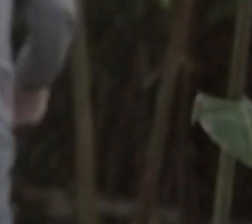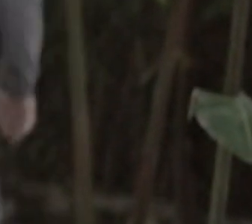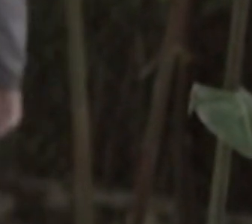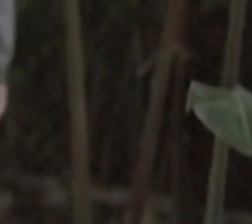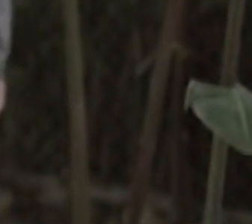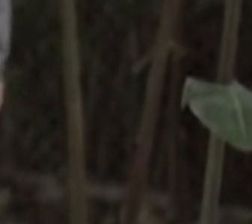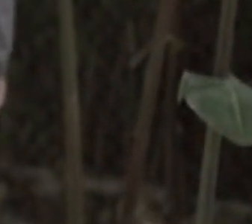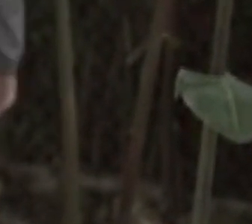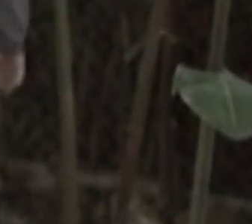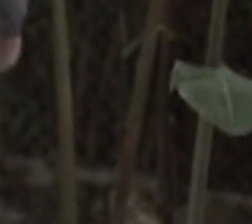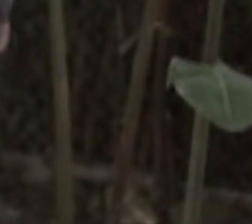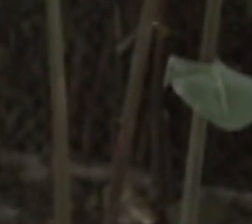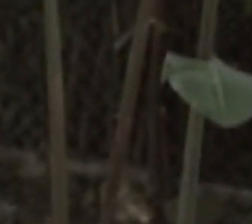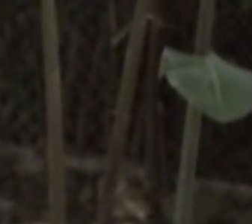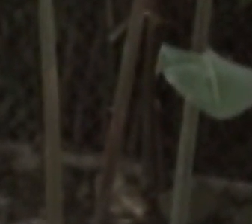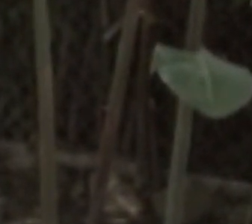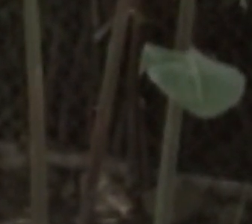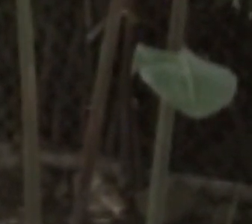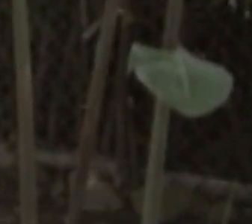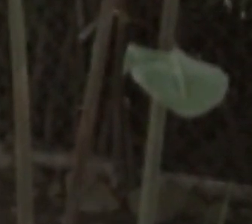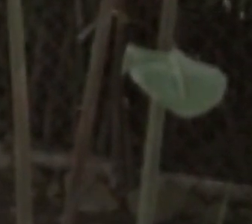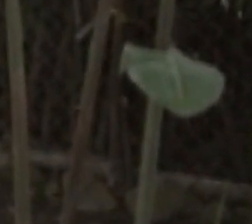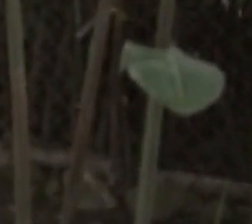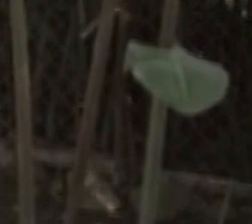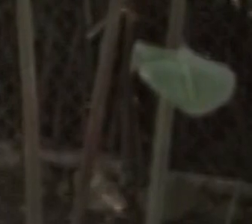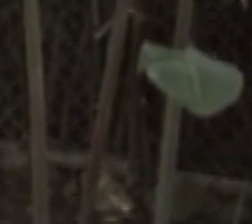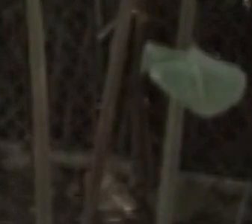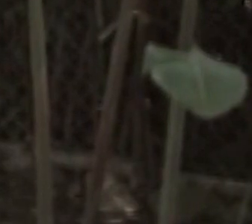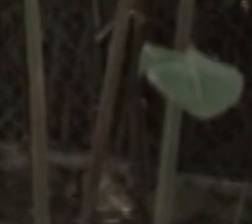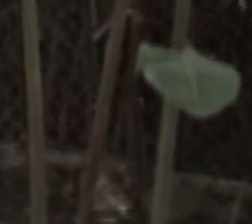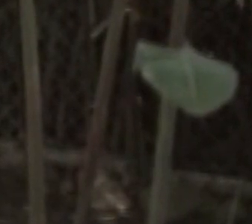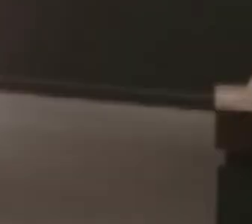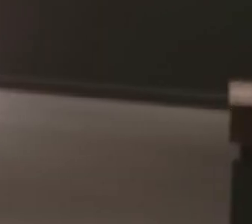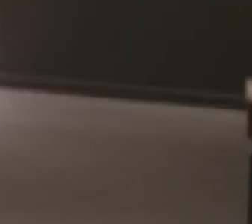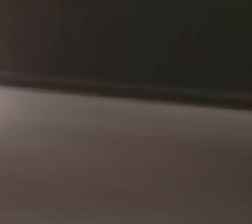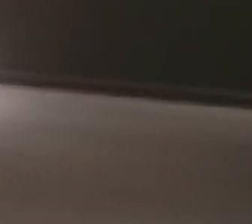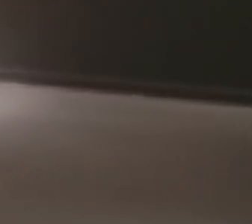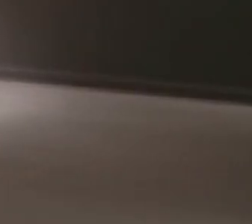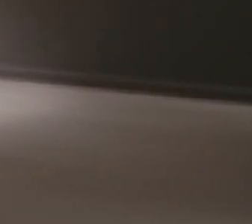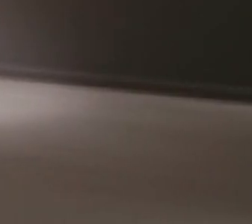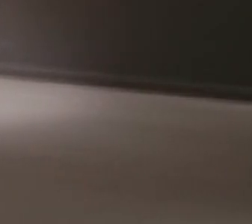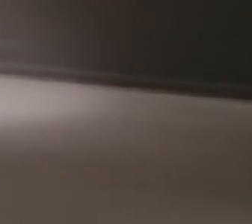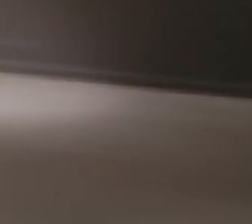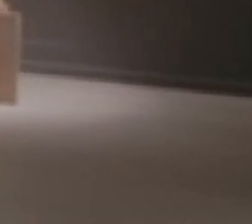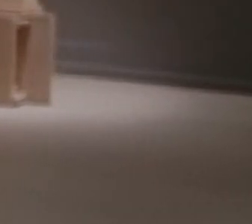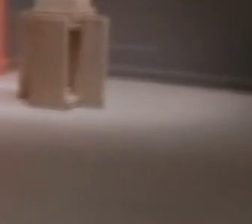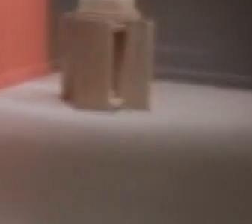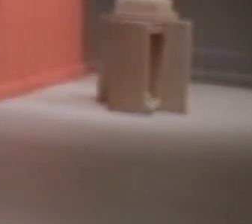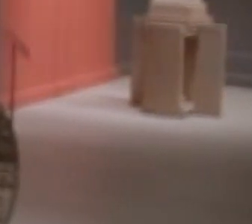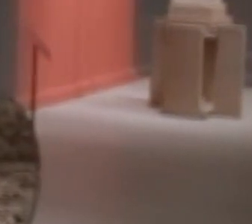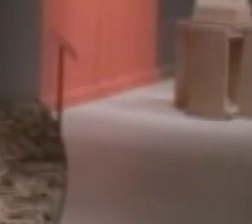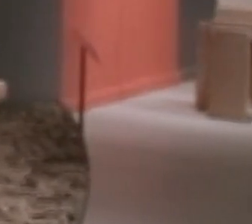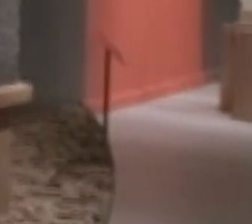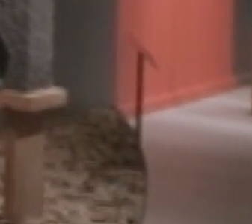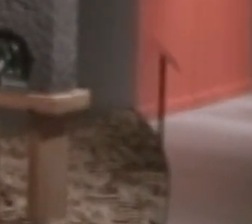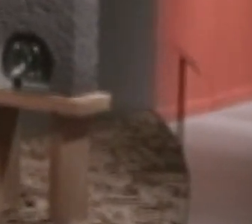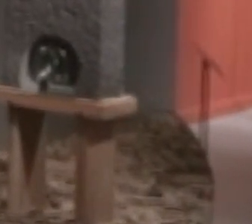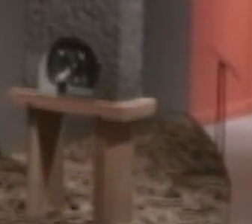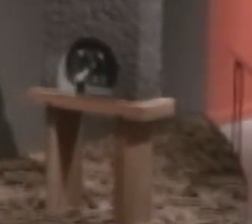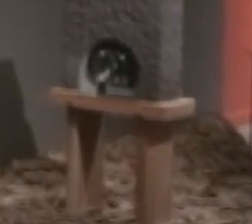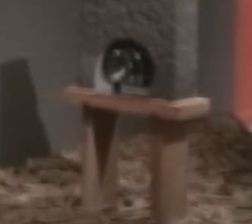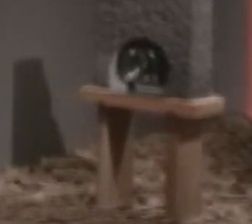mí realmente me satisface y me reta, y me estimula y me llama. Véalo el 24 de mayo a las 10 de la